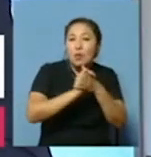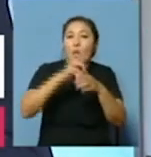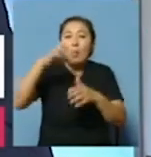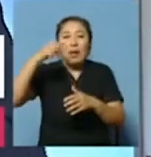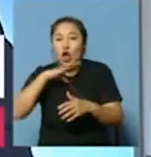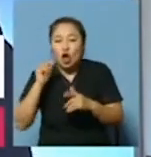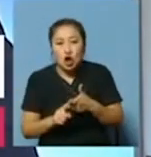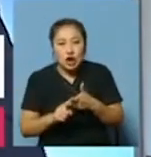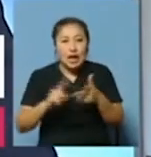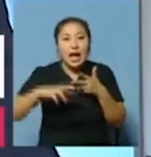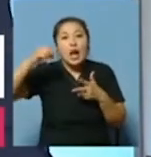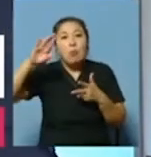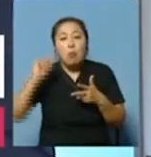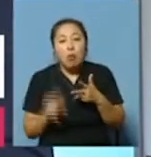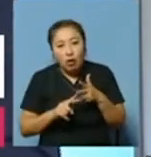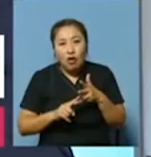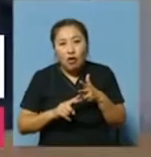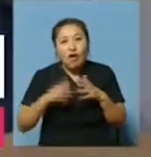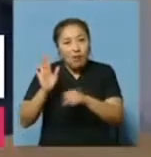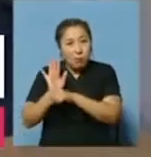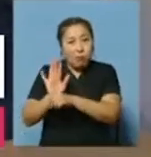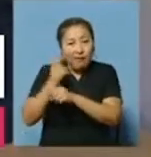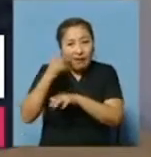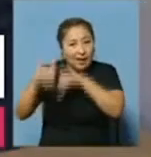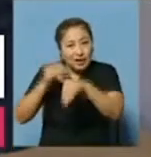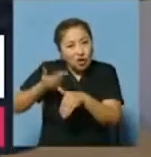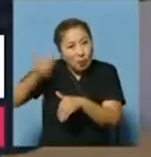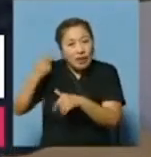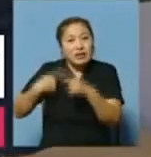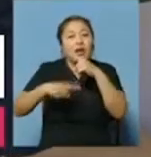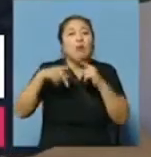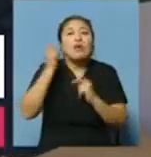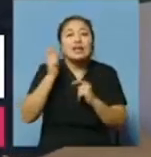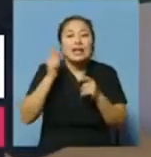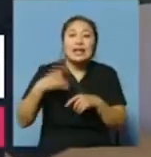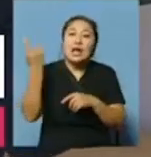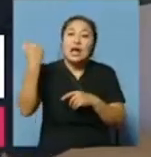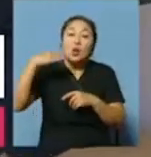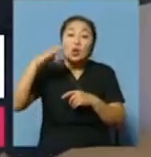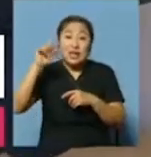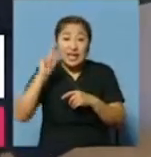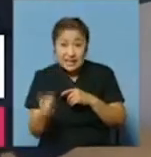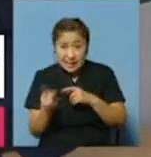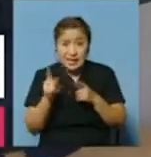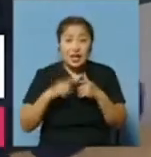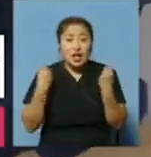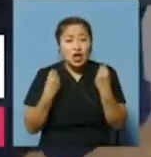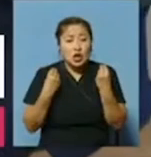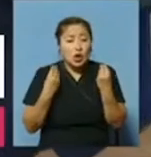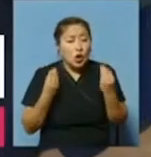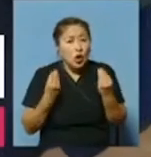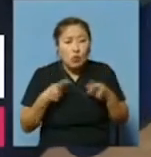el pro se vio respaldado en las elecciones pasadas por la unión cívica radical tal y como se